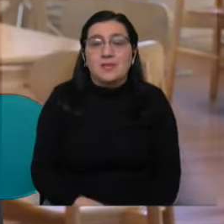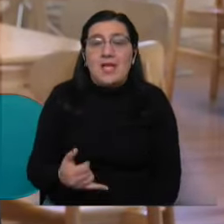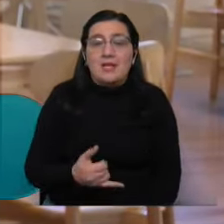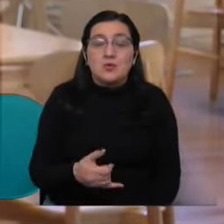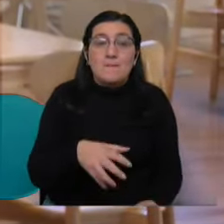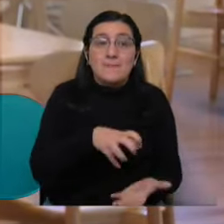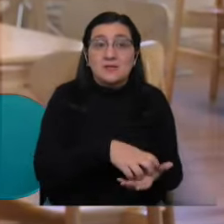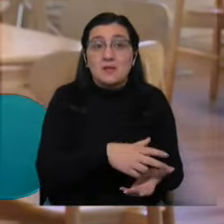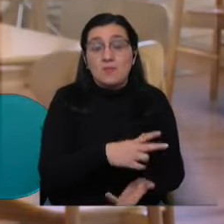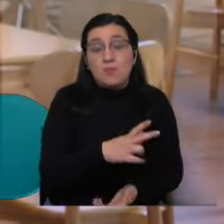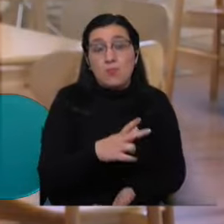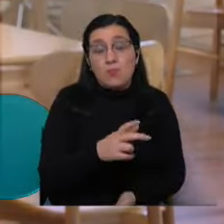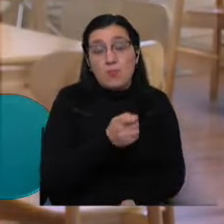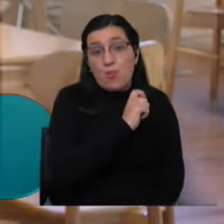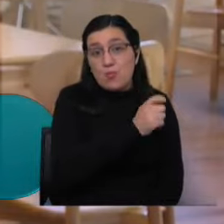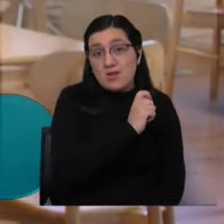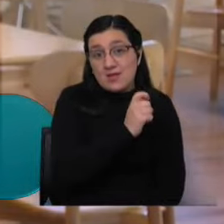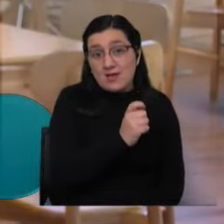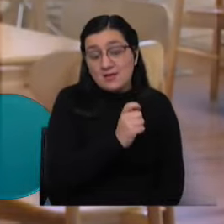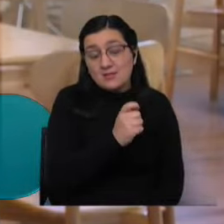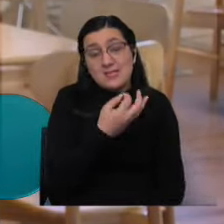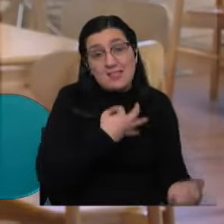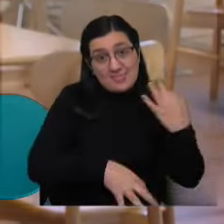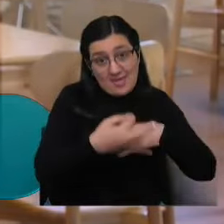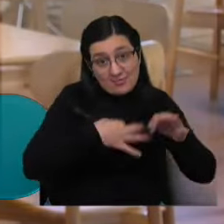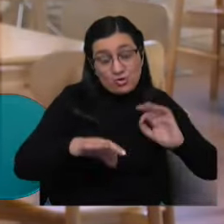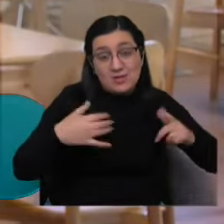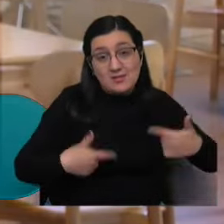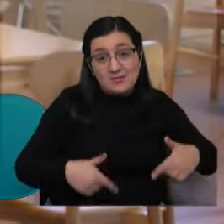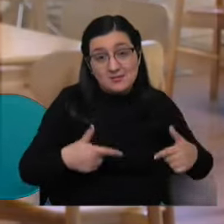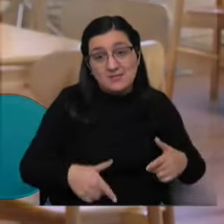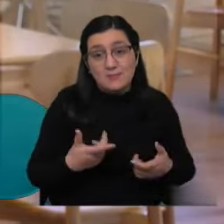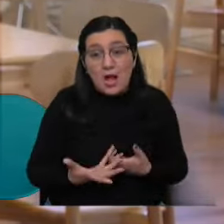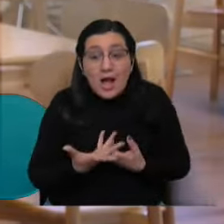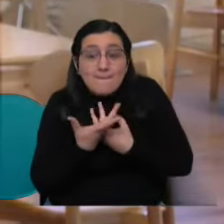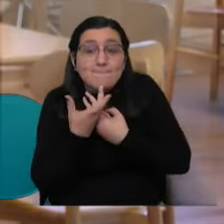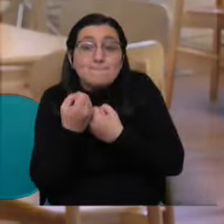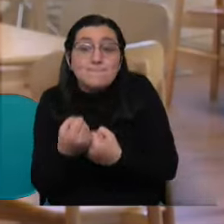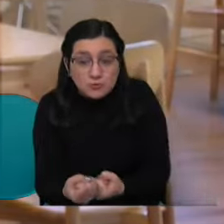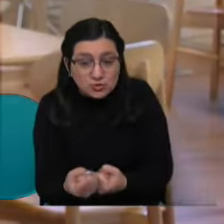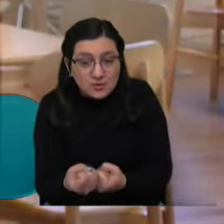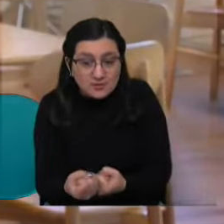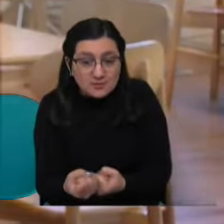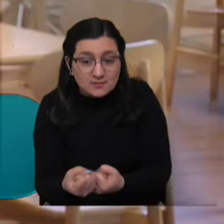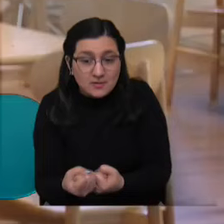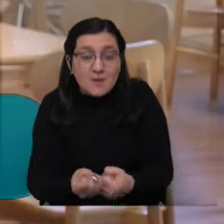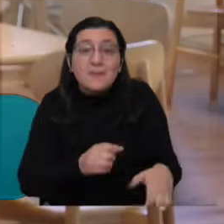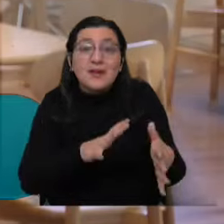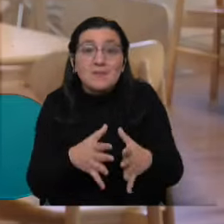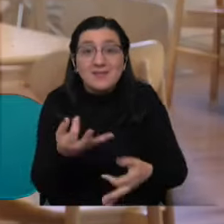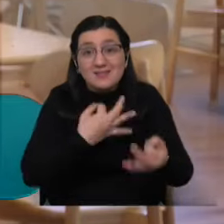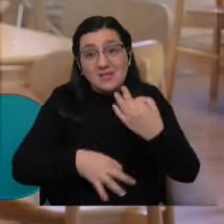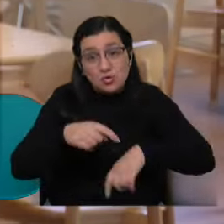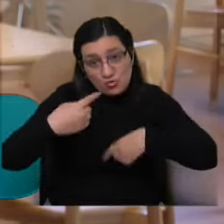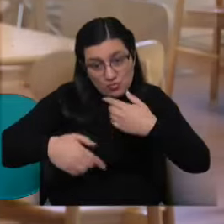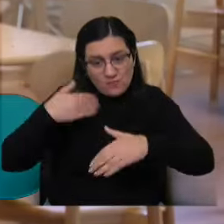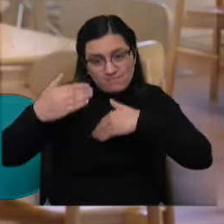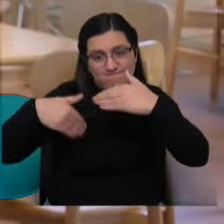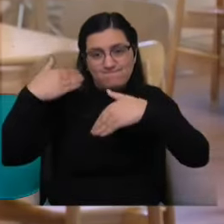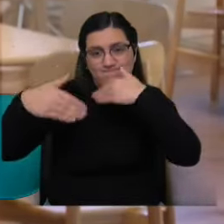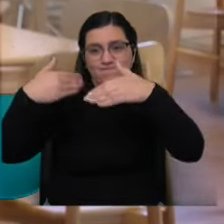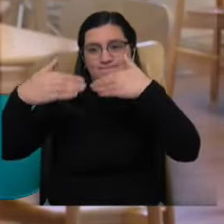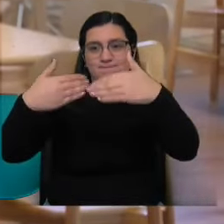pública que forma el teatro uno de los teatros públicos de la intendencia hace su apoyo hace su aporte para que este teatro siga creciendo para que